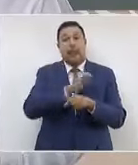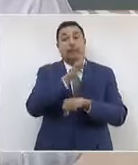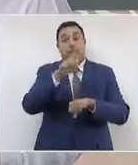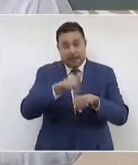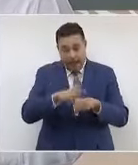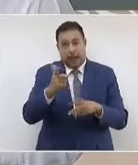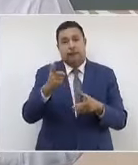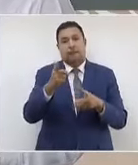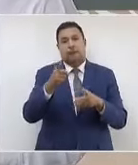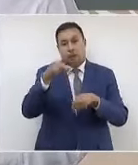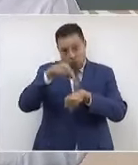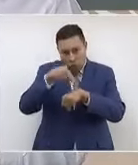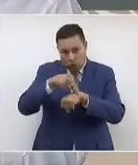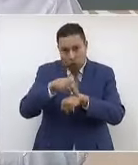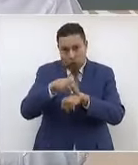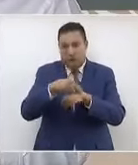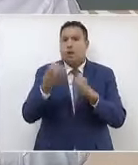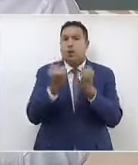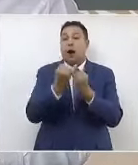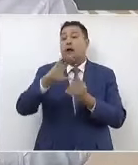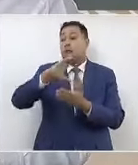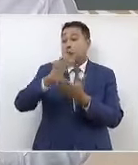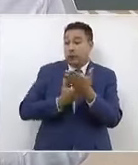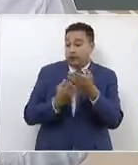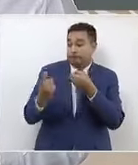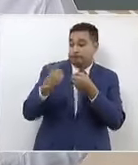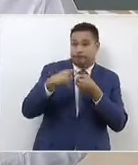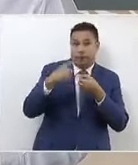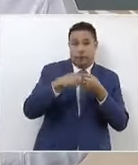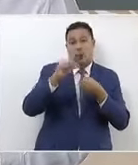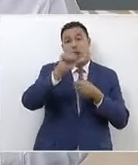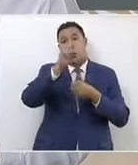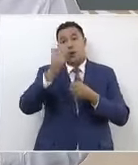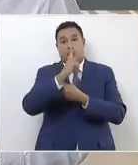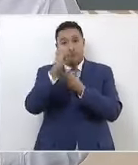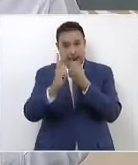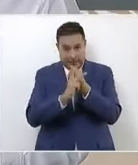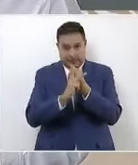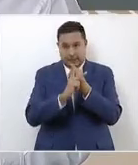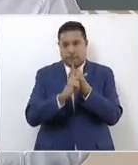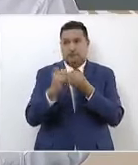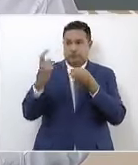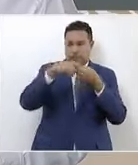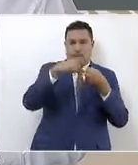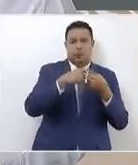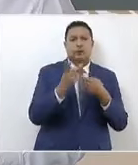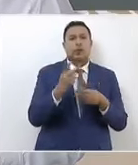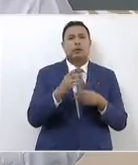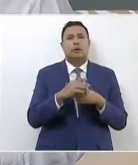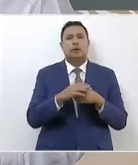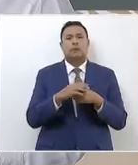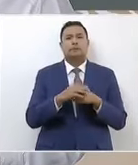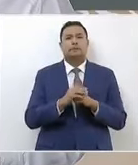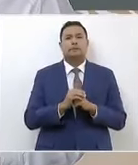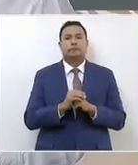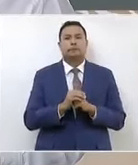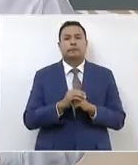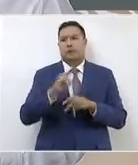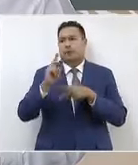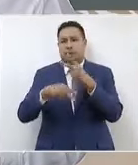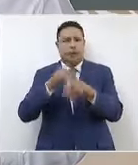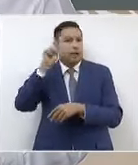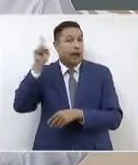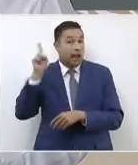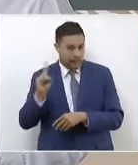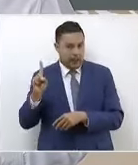Y también estamos contratando médicos del extranjero. Acabamos de estar en